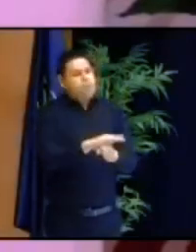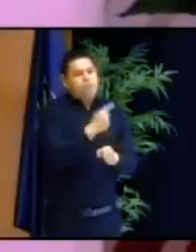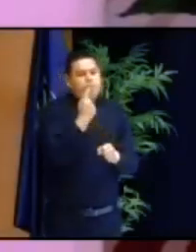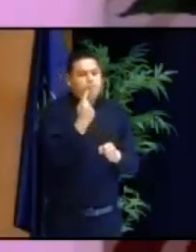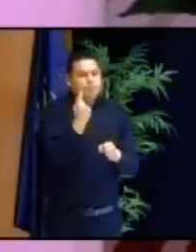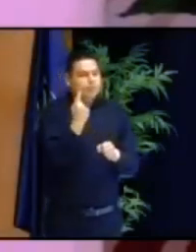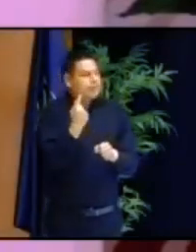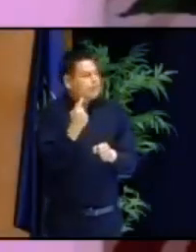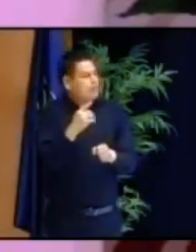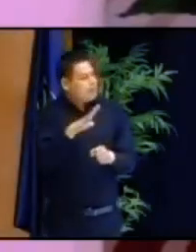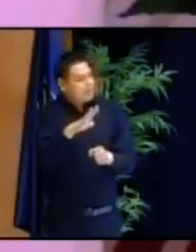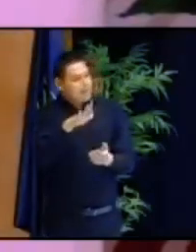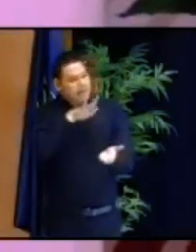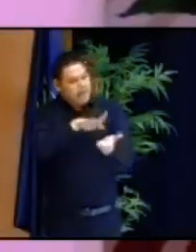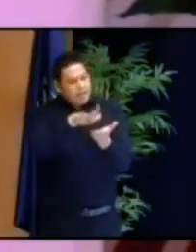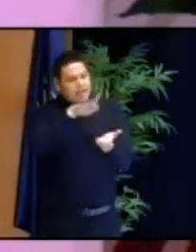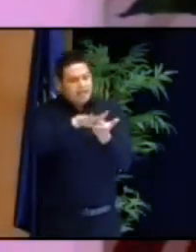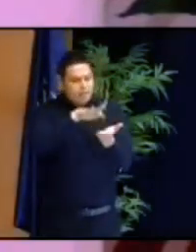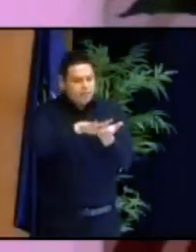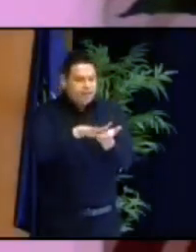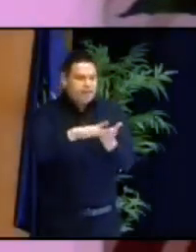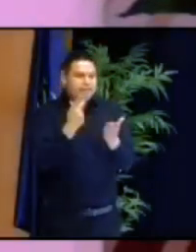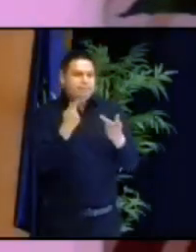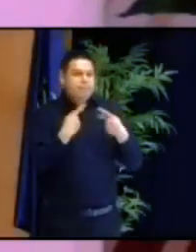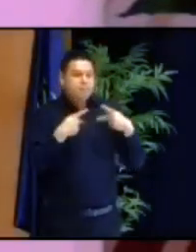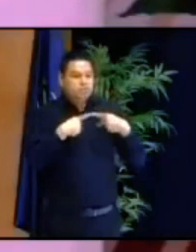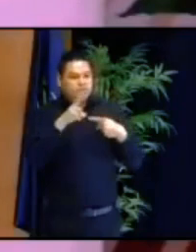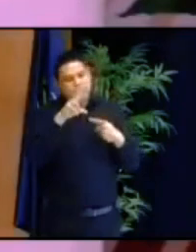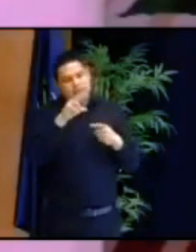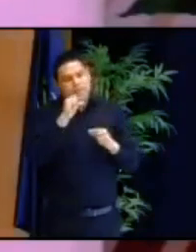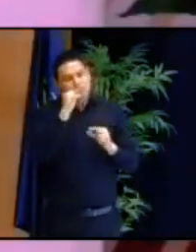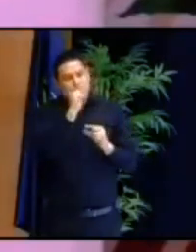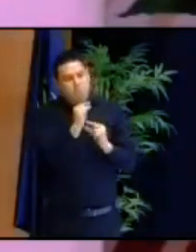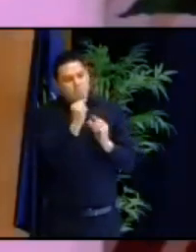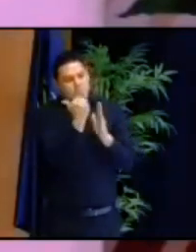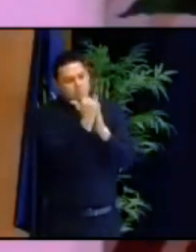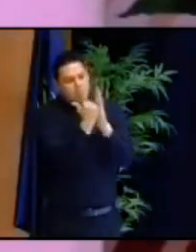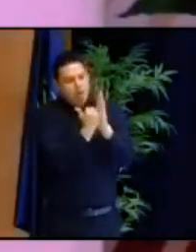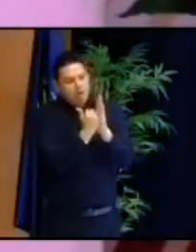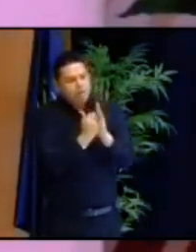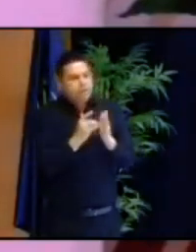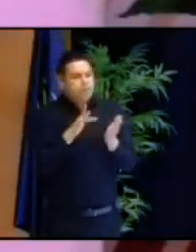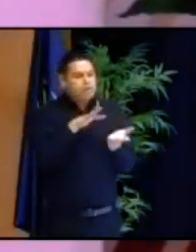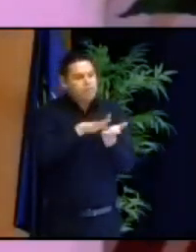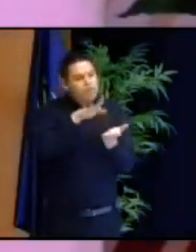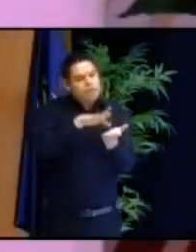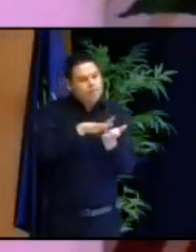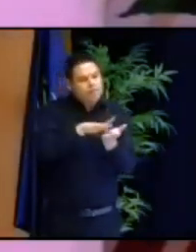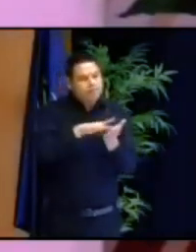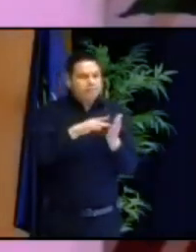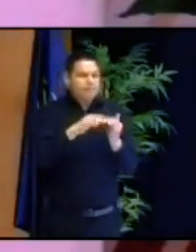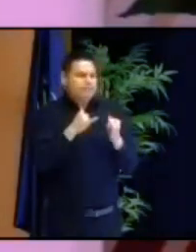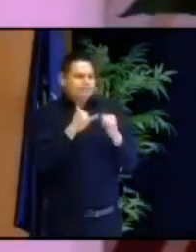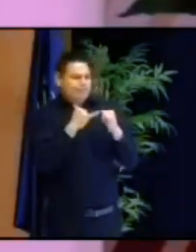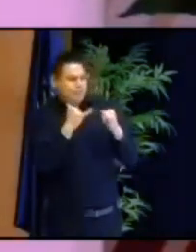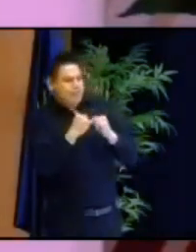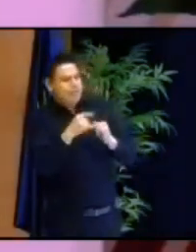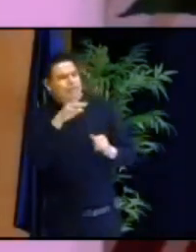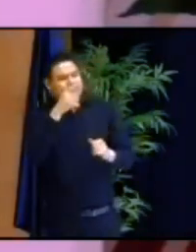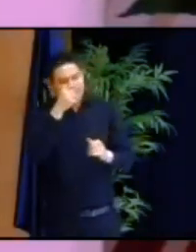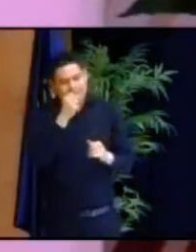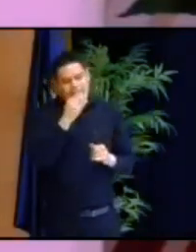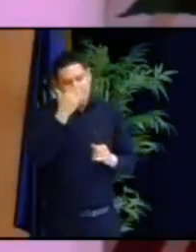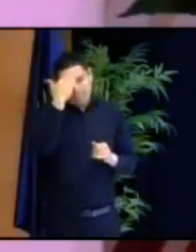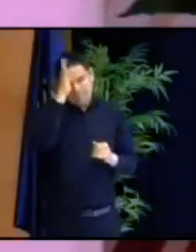porque hay que apoyar a quien menos tiene. No hay que apoyar para pagar las colegiaturas de las escuelas privadas. Está bien que exista la